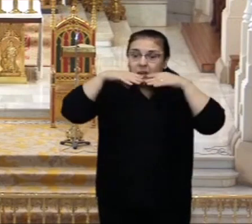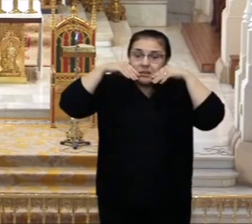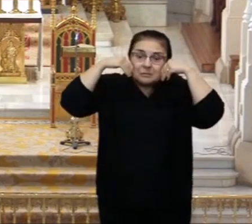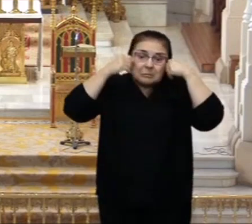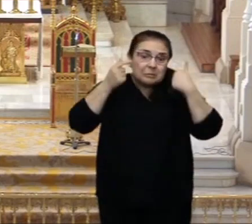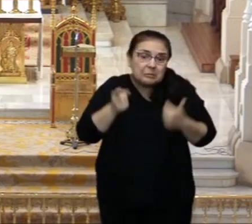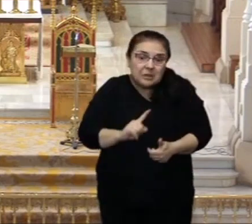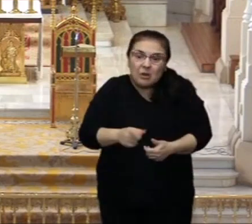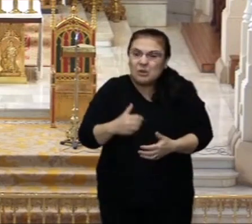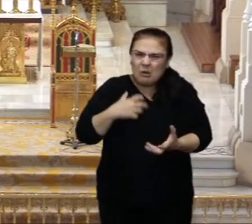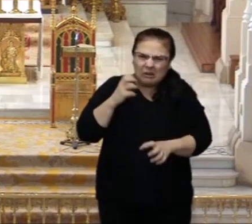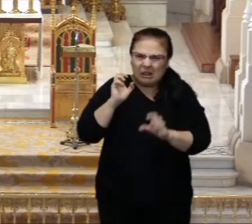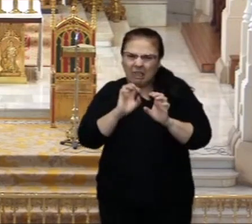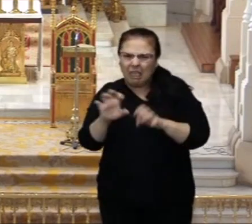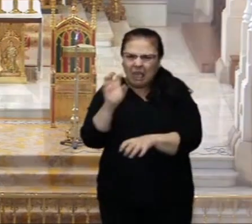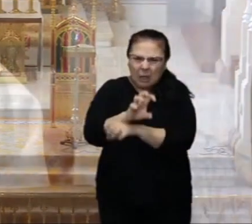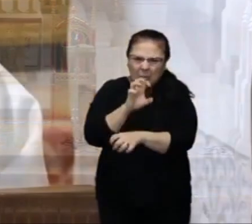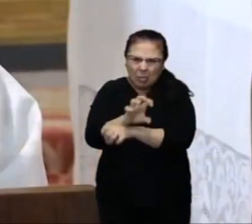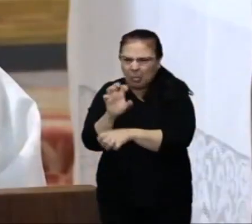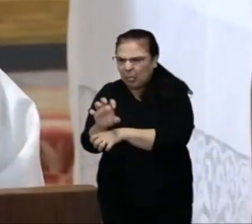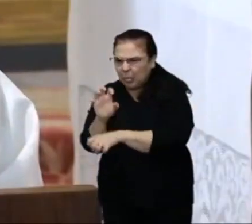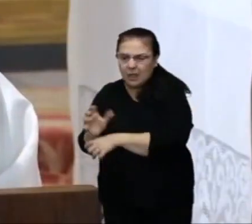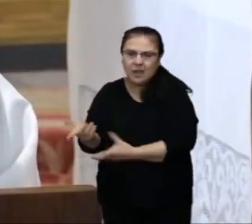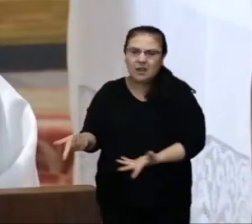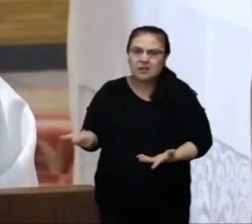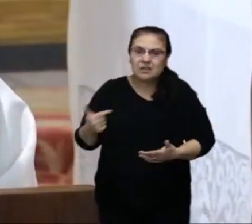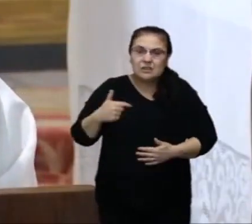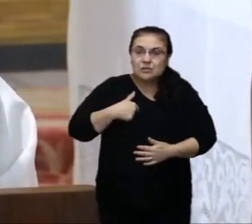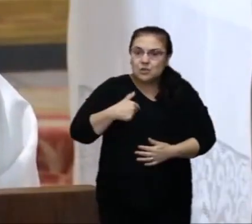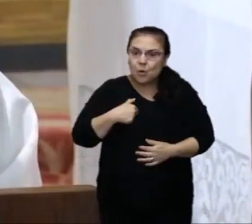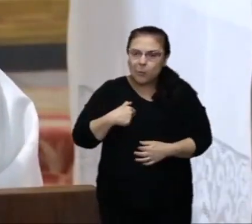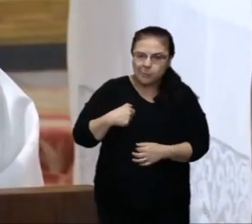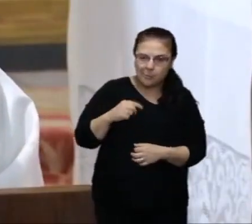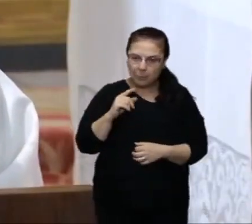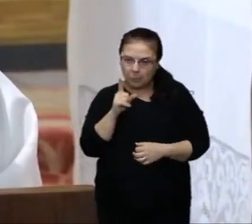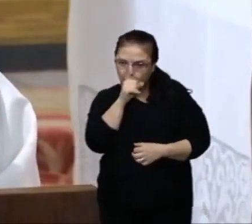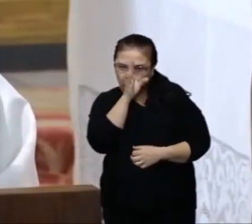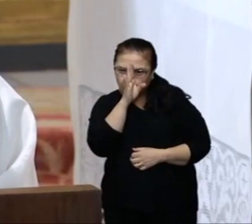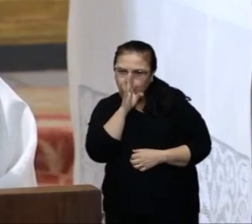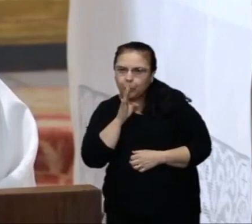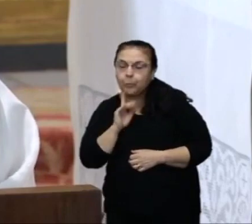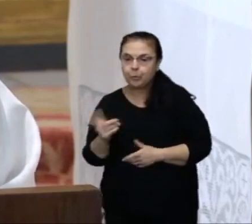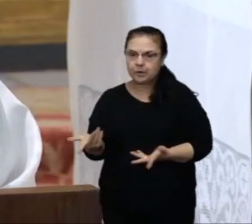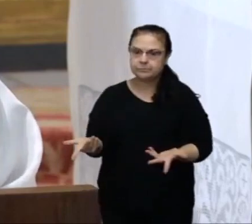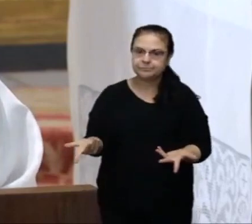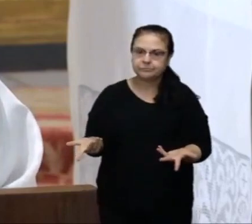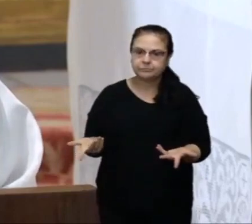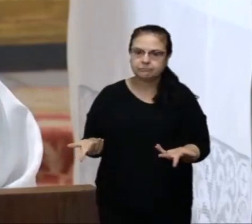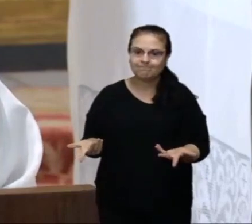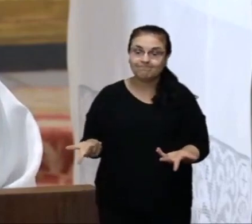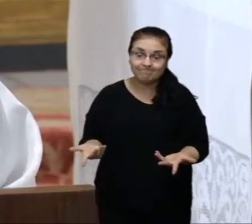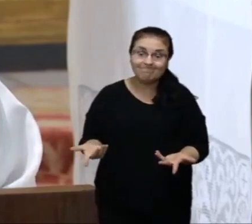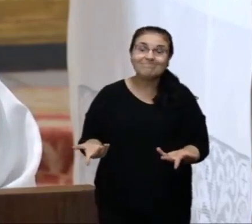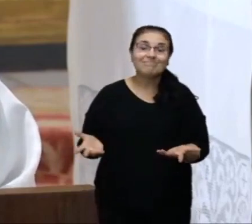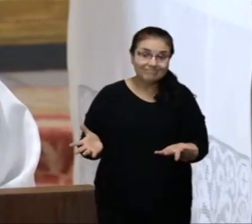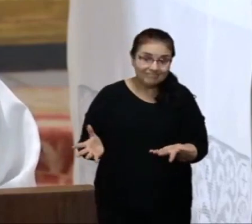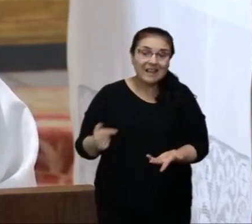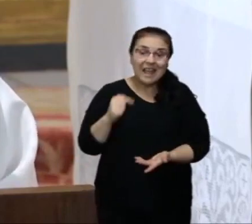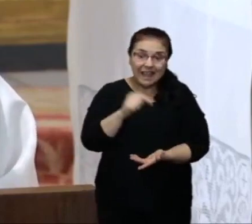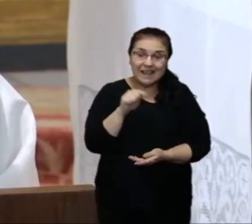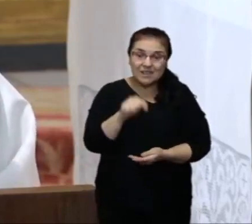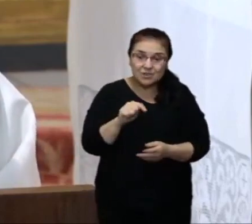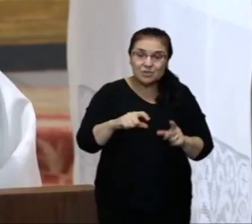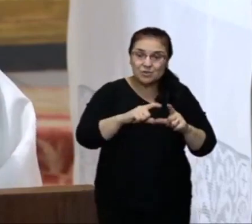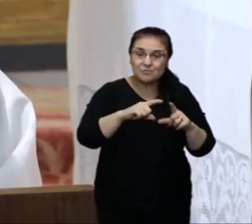no hago más que gruñir y protestar, porque me escabullo, quedarán sin encontrarse con Dios?